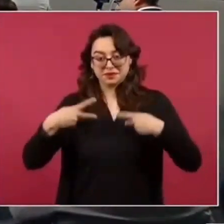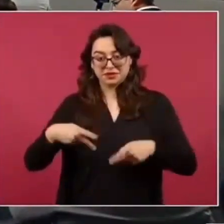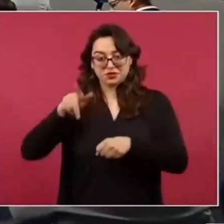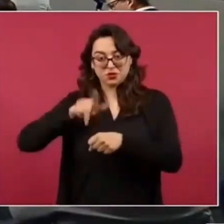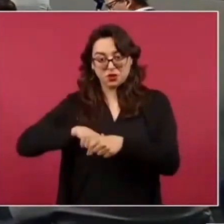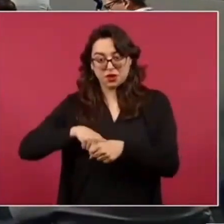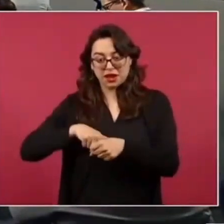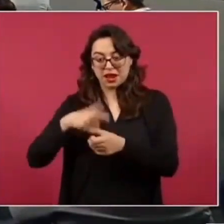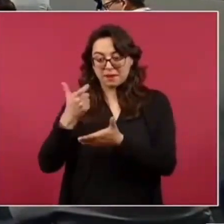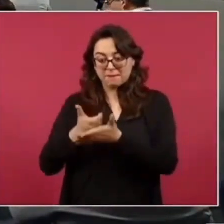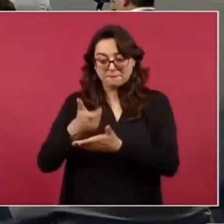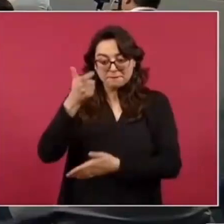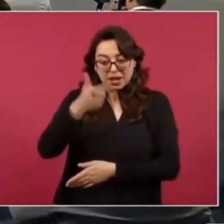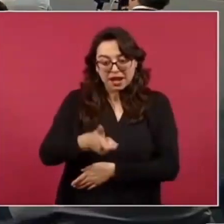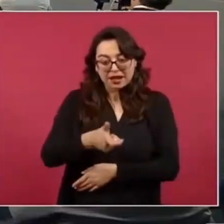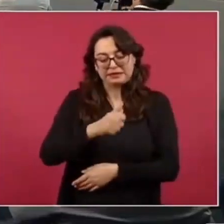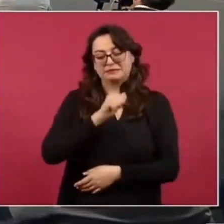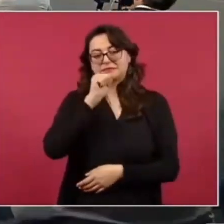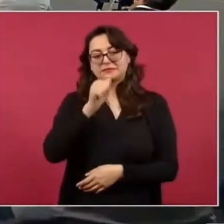¿cómo lo reproducen?